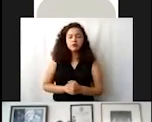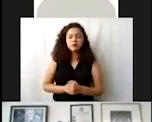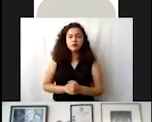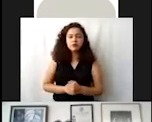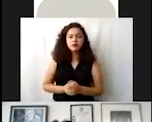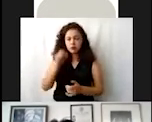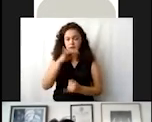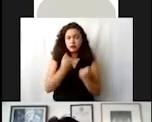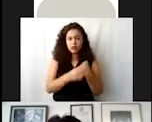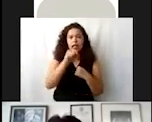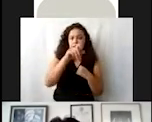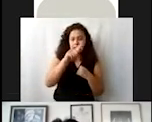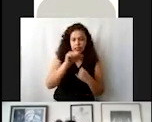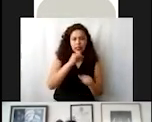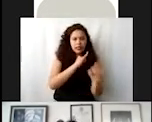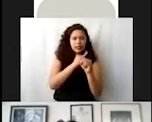del SAT,